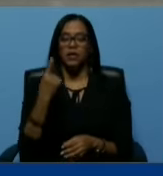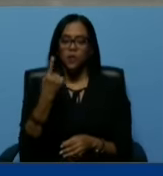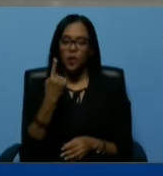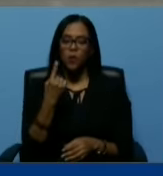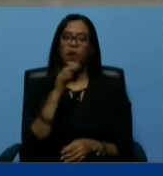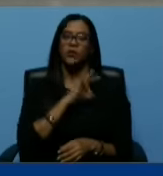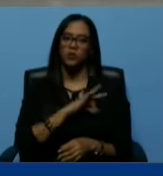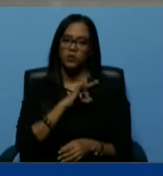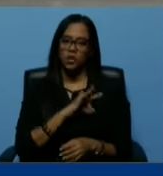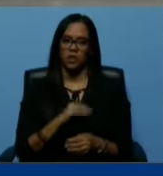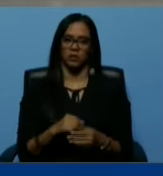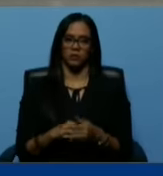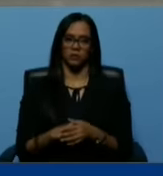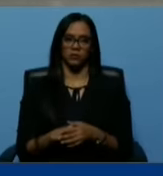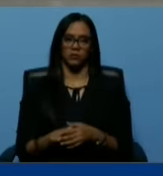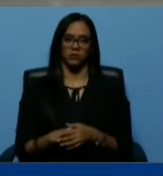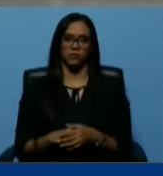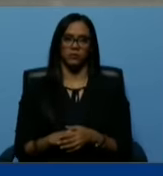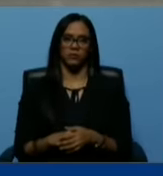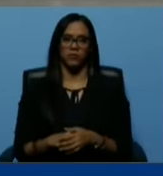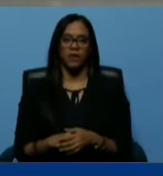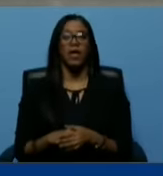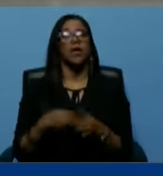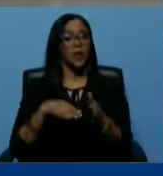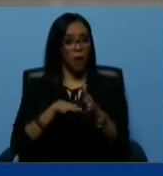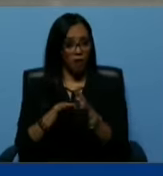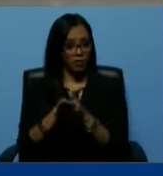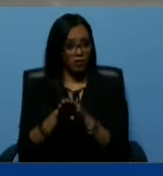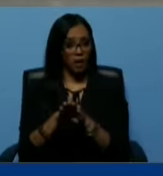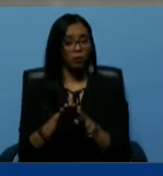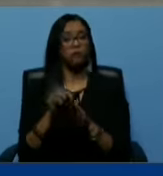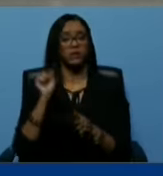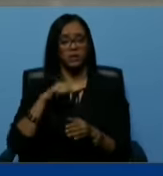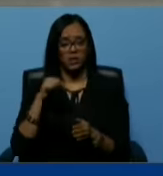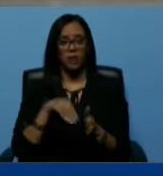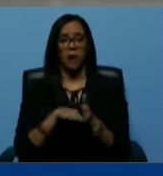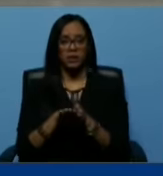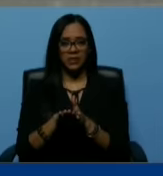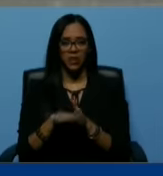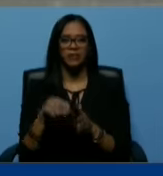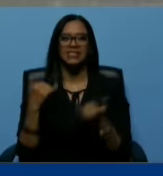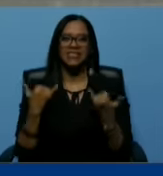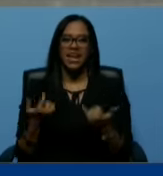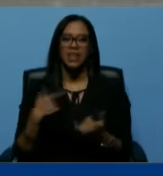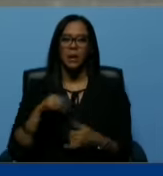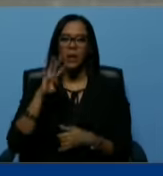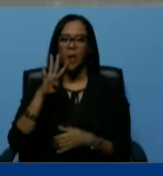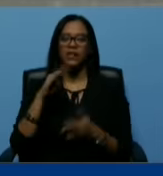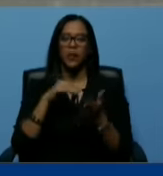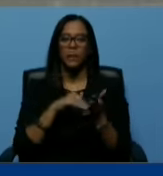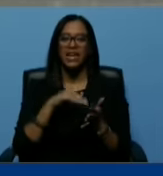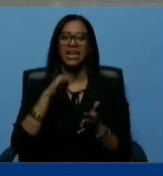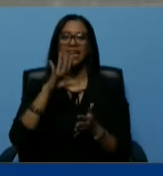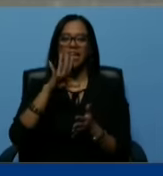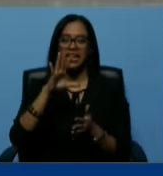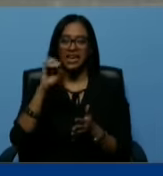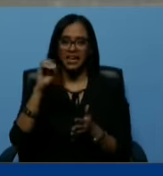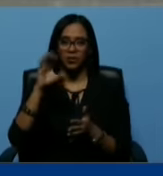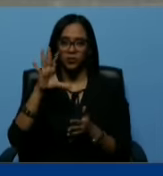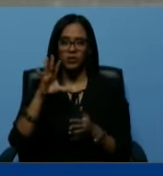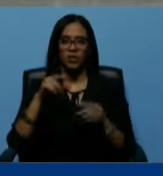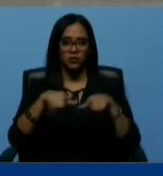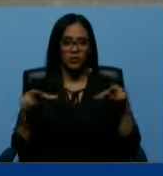sociedad. Y hemos avanzado, vaya que hemos avanzado. Ya tenemos 4.505 circuitos